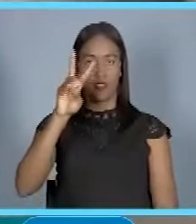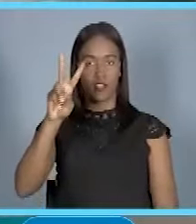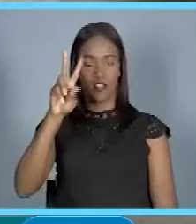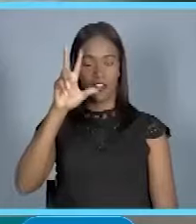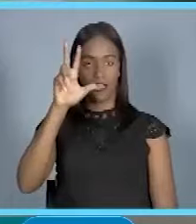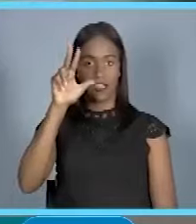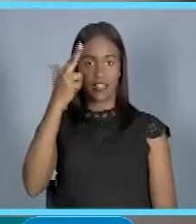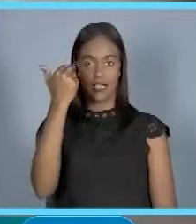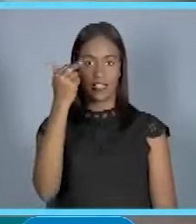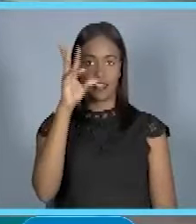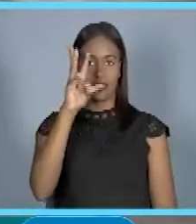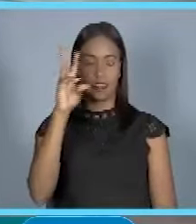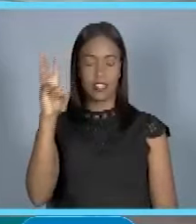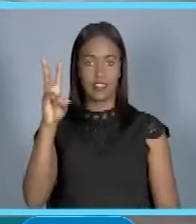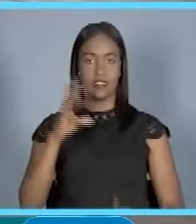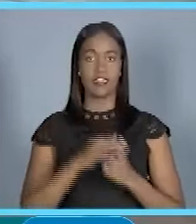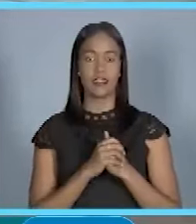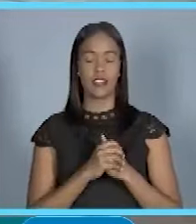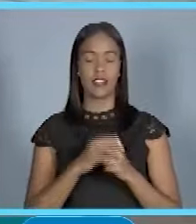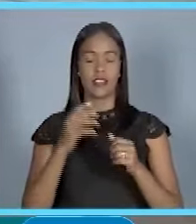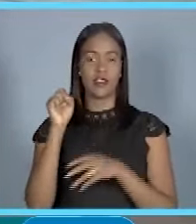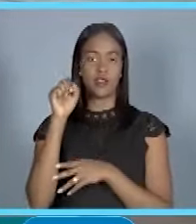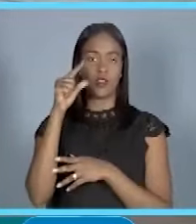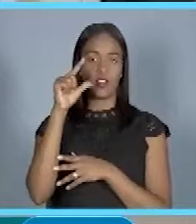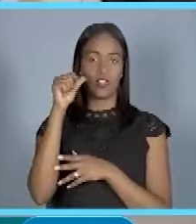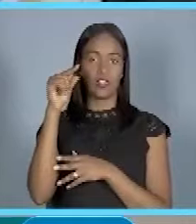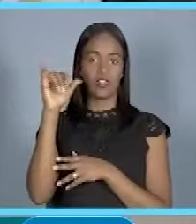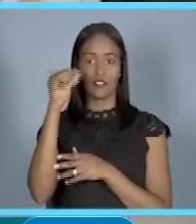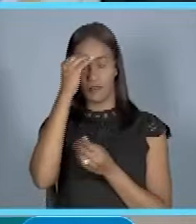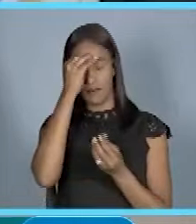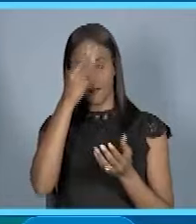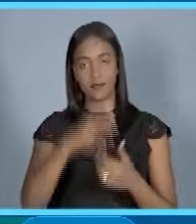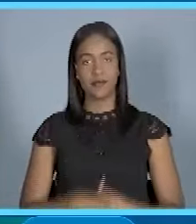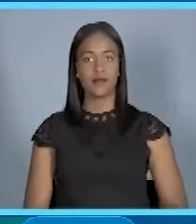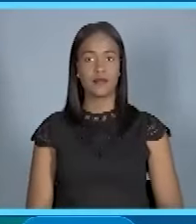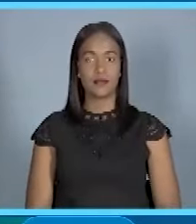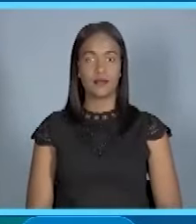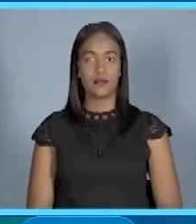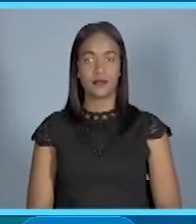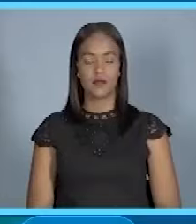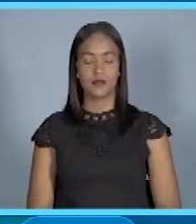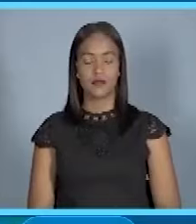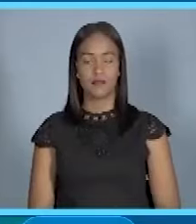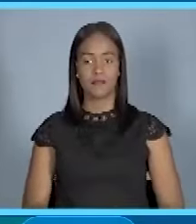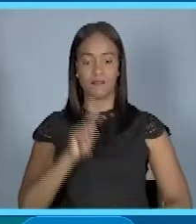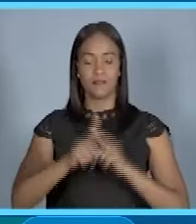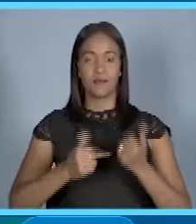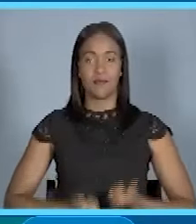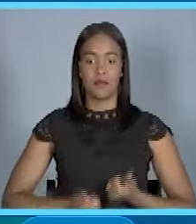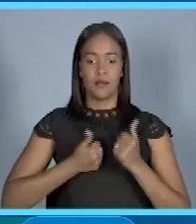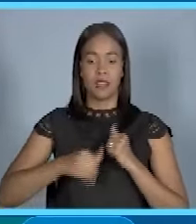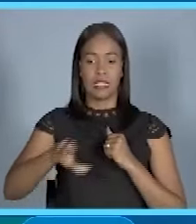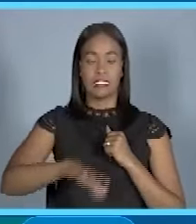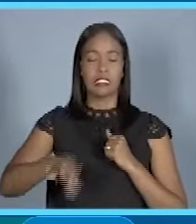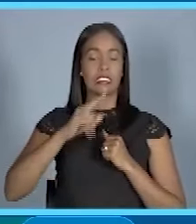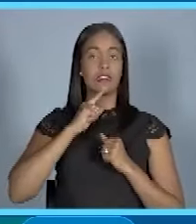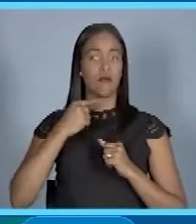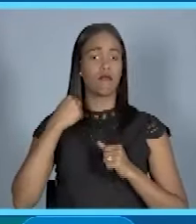A42-1366. Solange Soto, Central de Noticias. Señores y ciudadanos califican como un